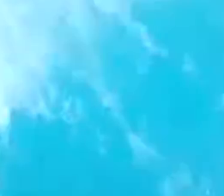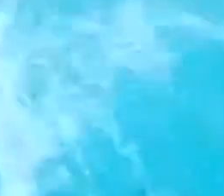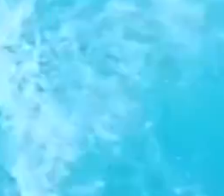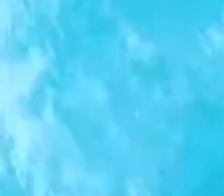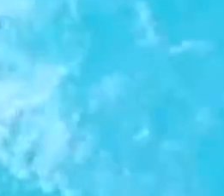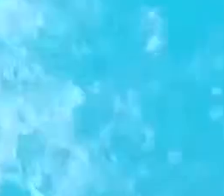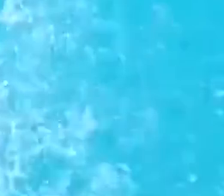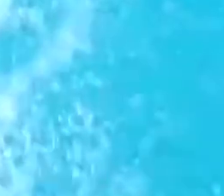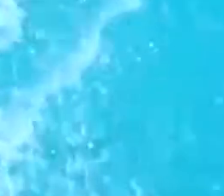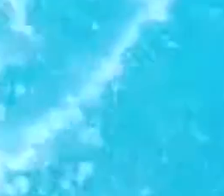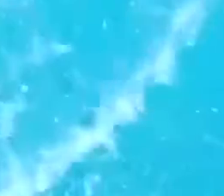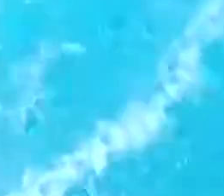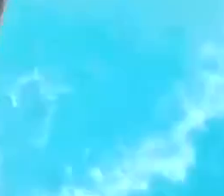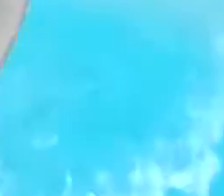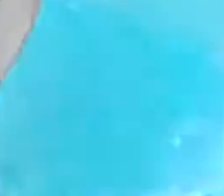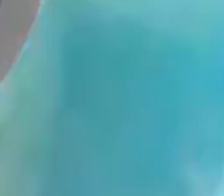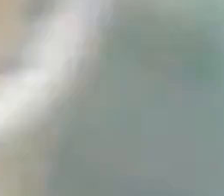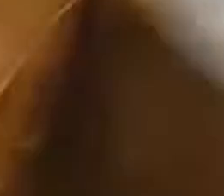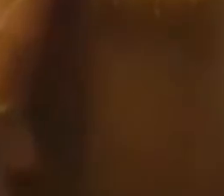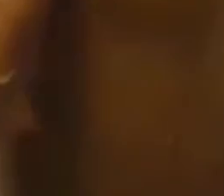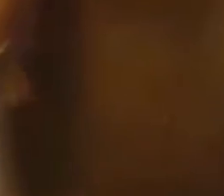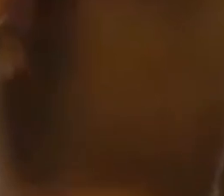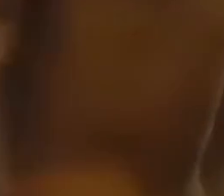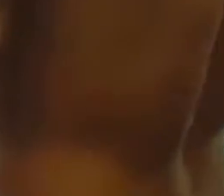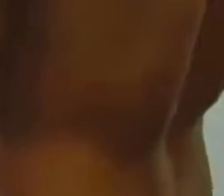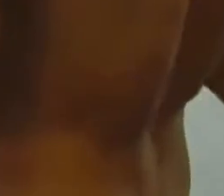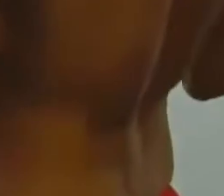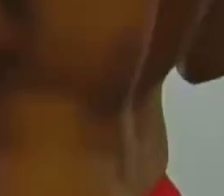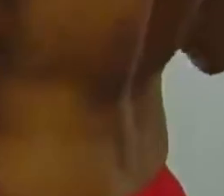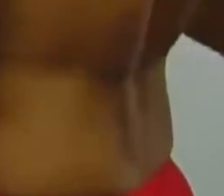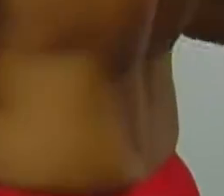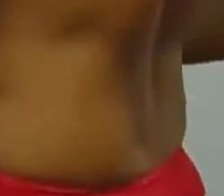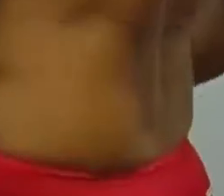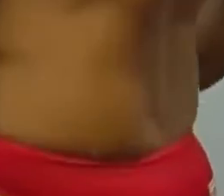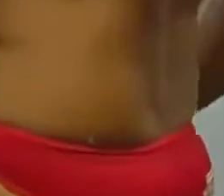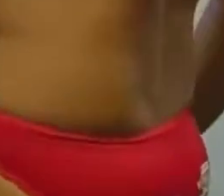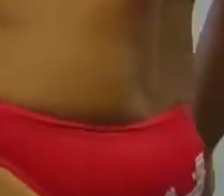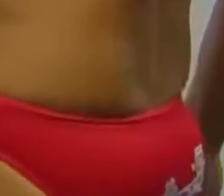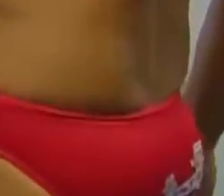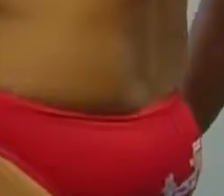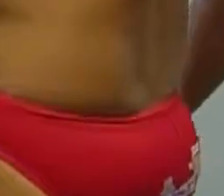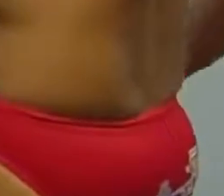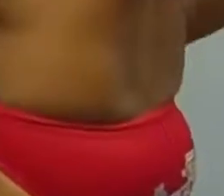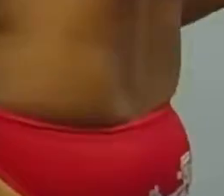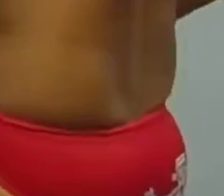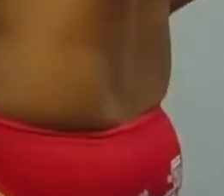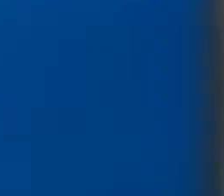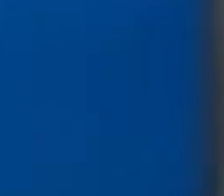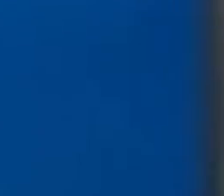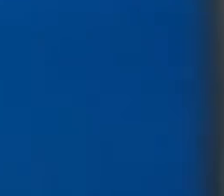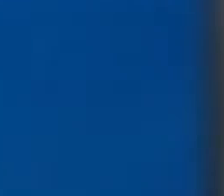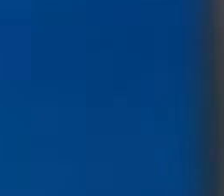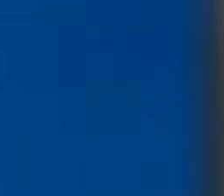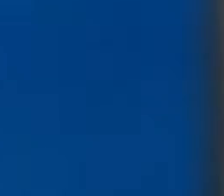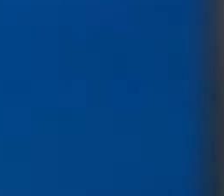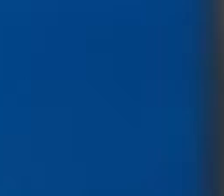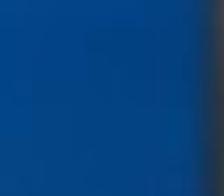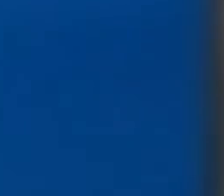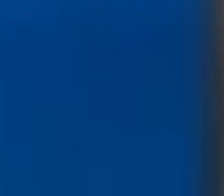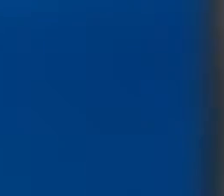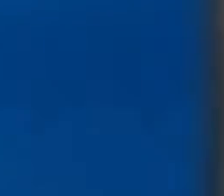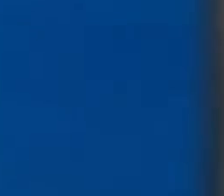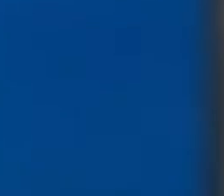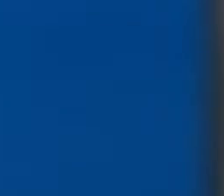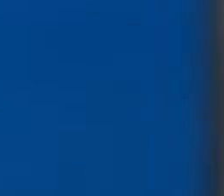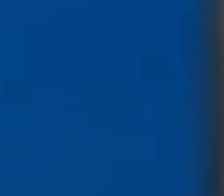la pantalla. Digo, dentro de los clavados se califican muchísimas cosas, pero a los mexicanos no les sale, lamentablemente,